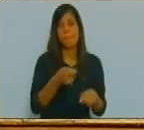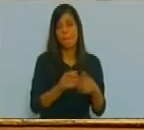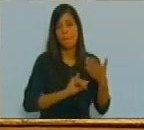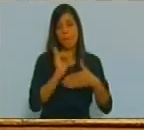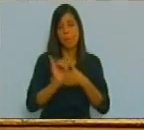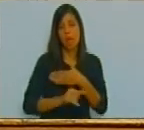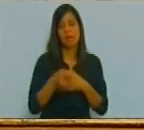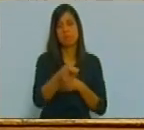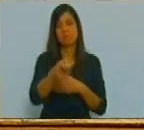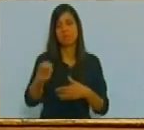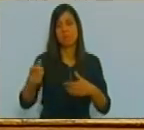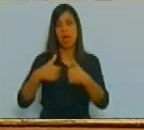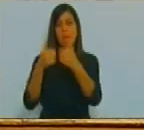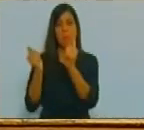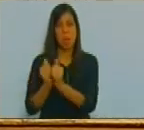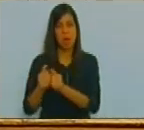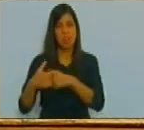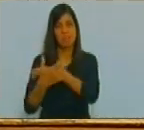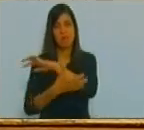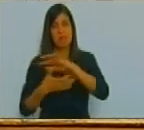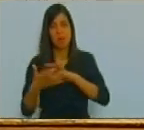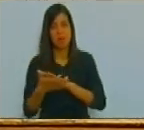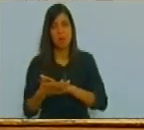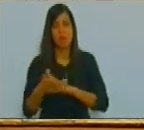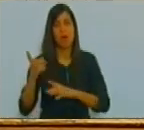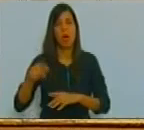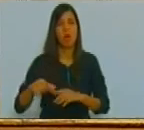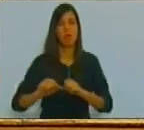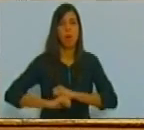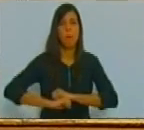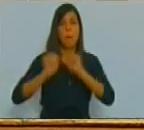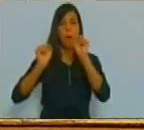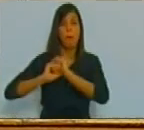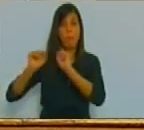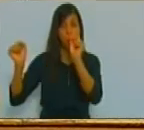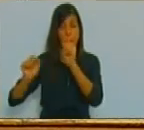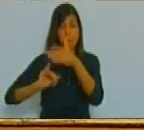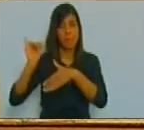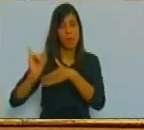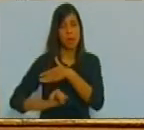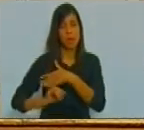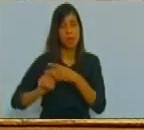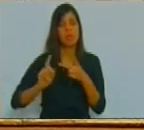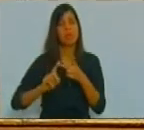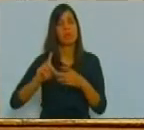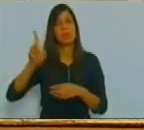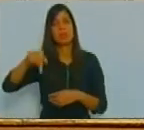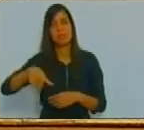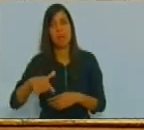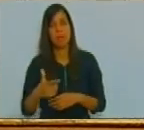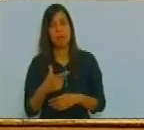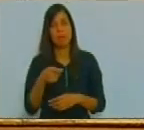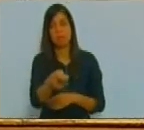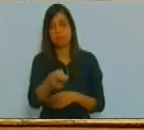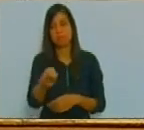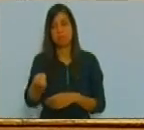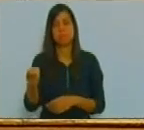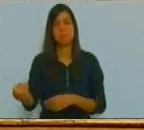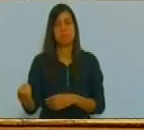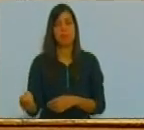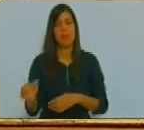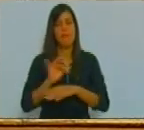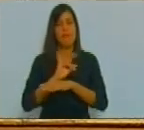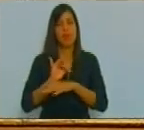violentos mediante el uso de artefactos explosivos y también alteraciones y boicot al funcionamiento